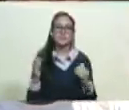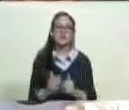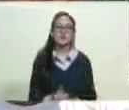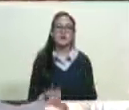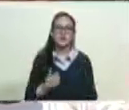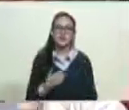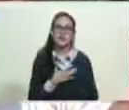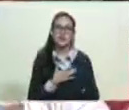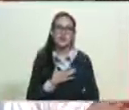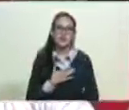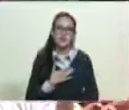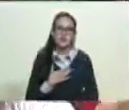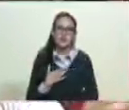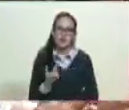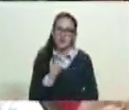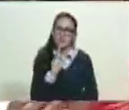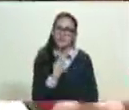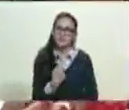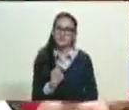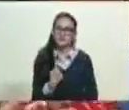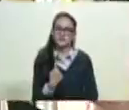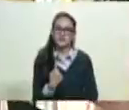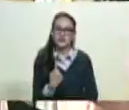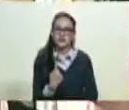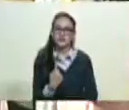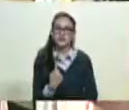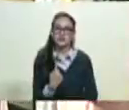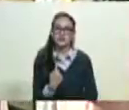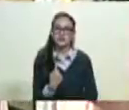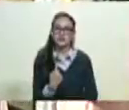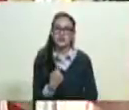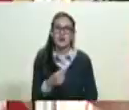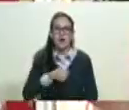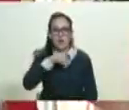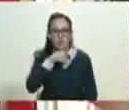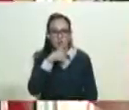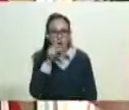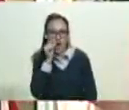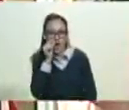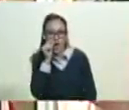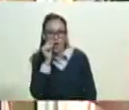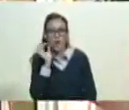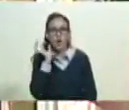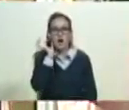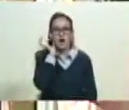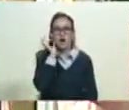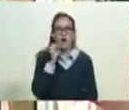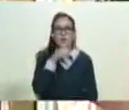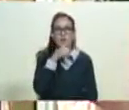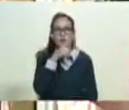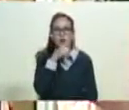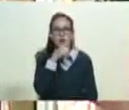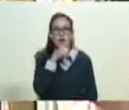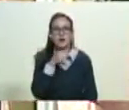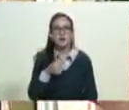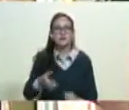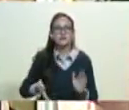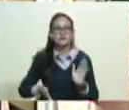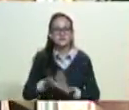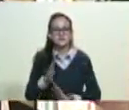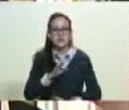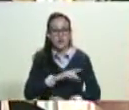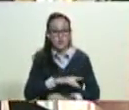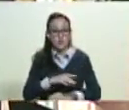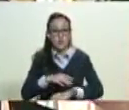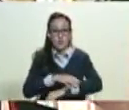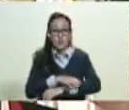Yo quiero también decir a nuestros abuelos y a nuestras abuelas que salieron con huesos